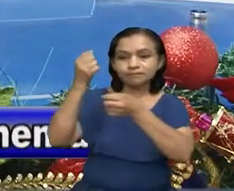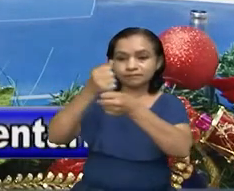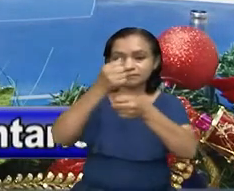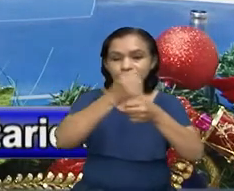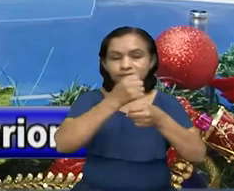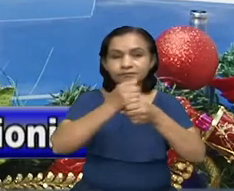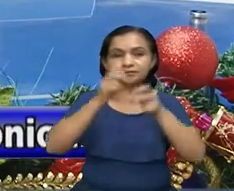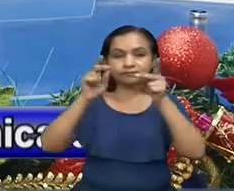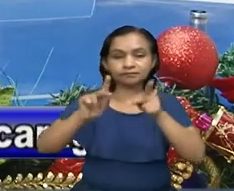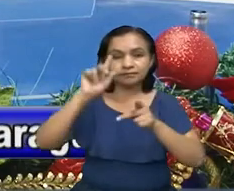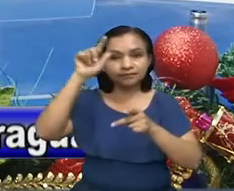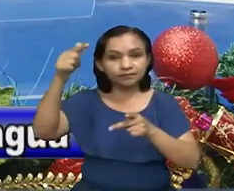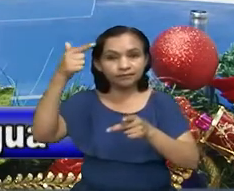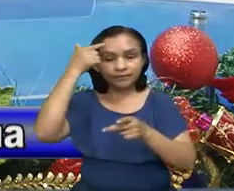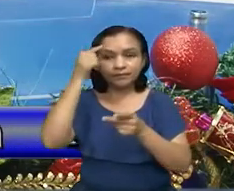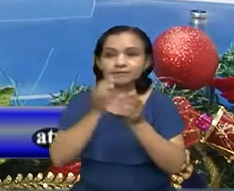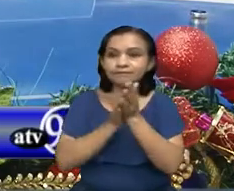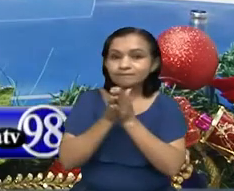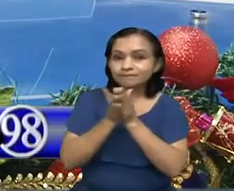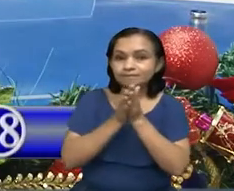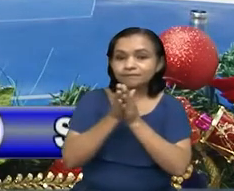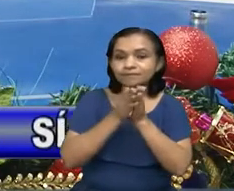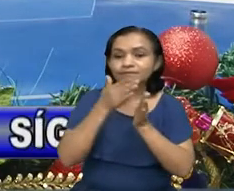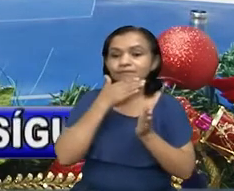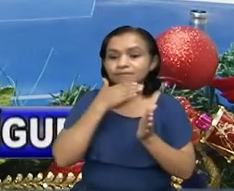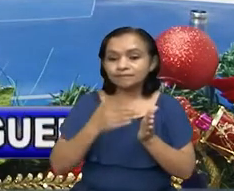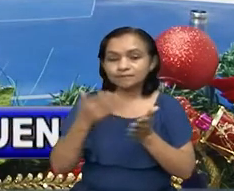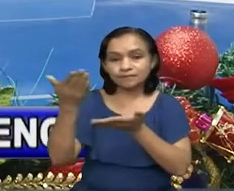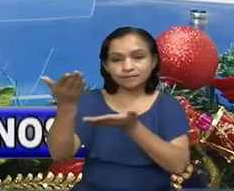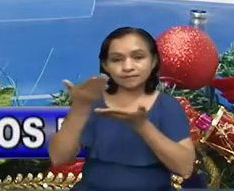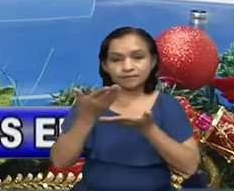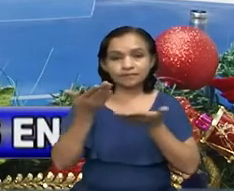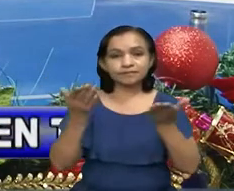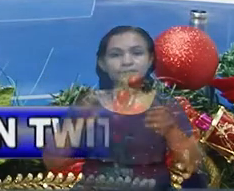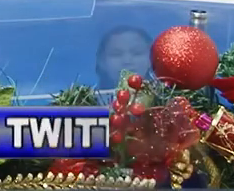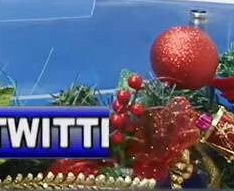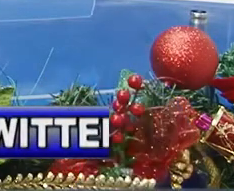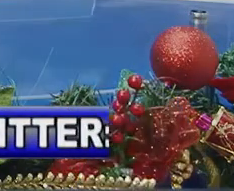del Estado, quienes esperan su 13º mes este 21 de noviembre.